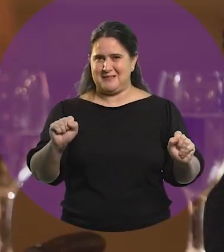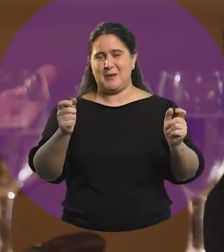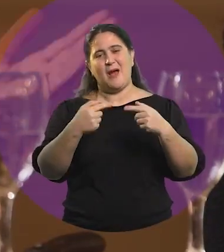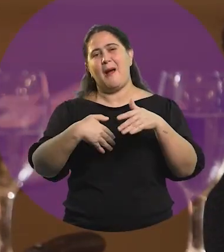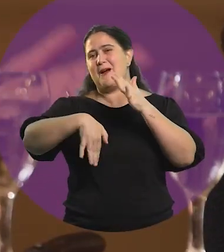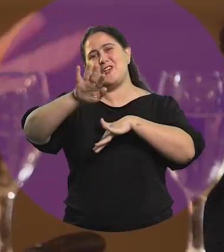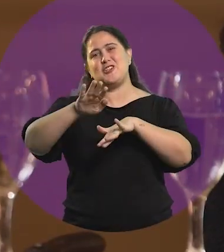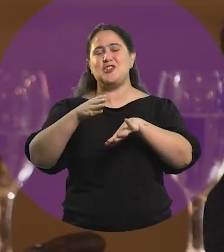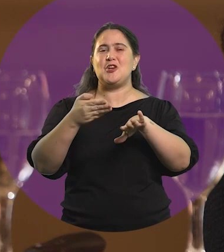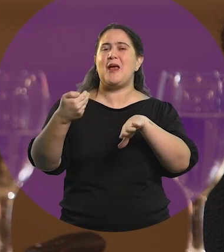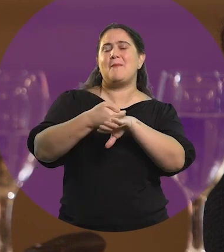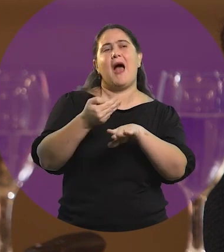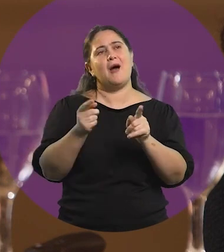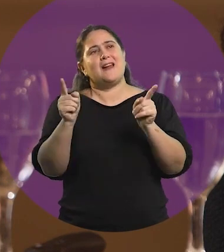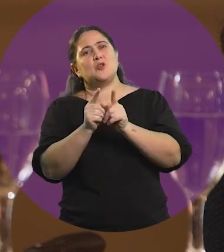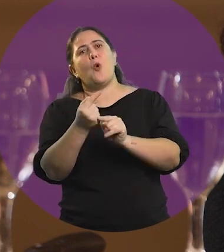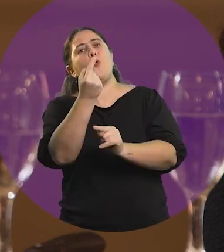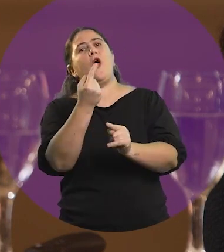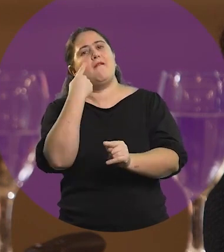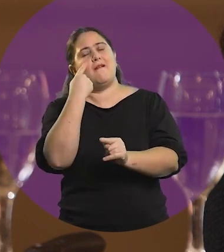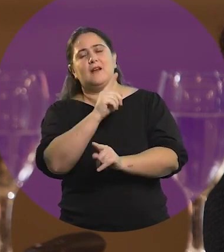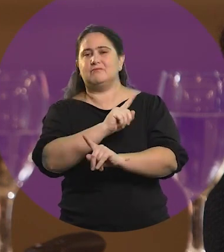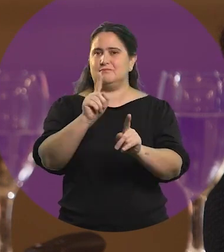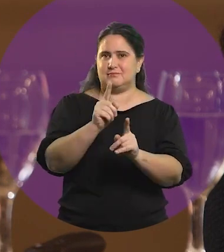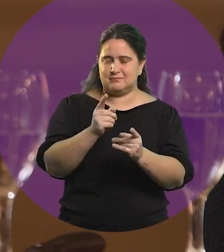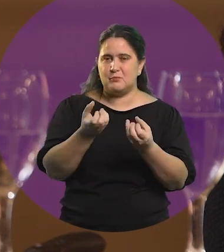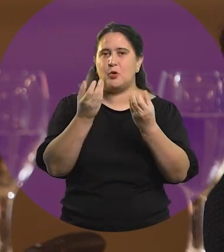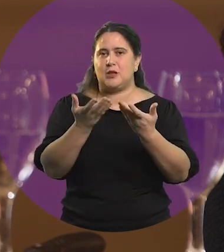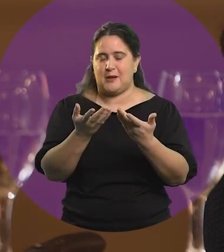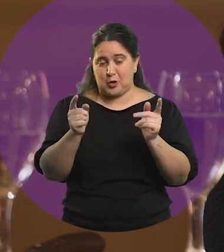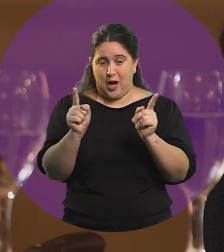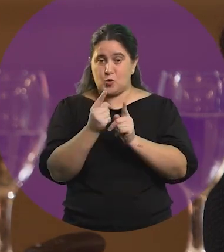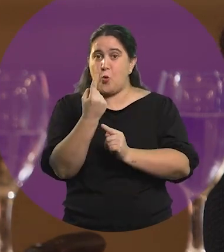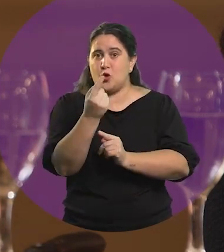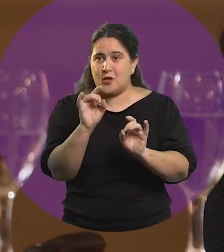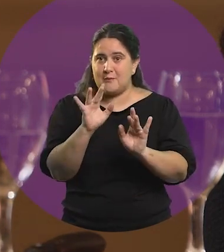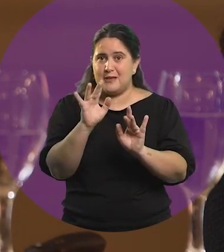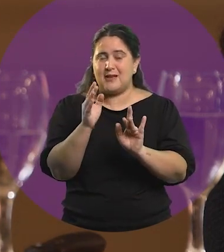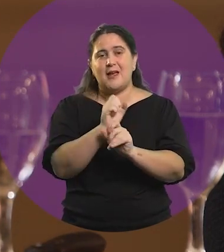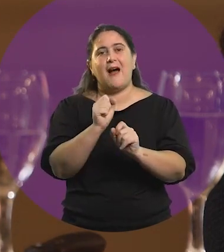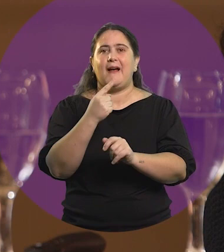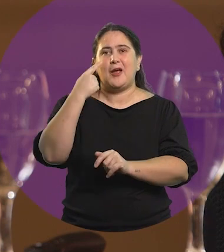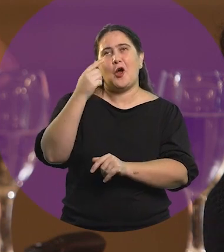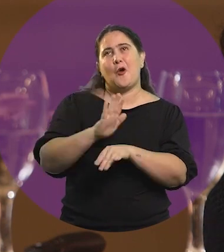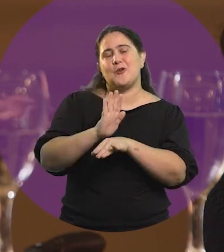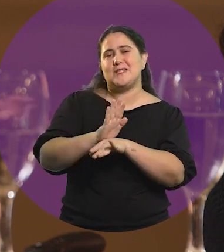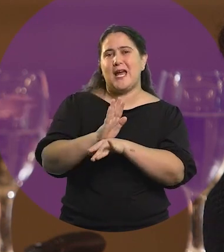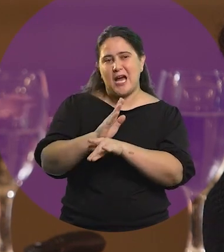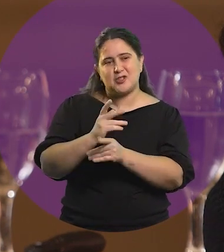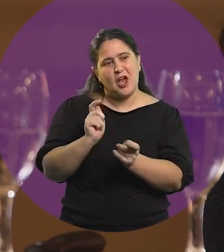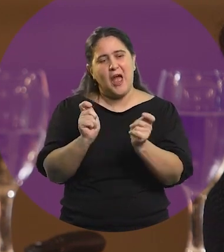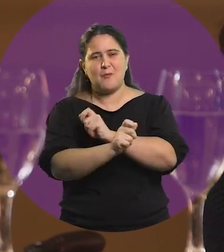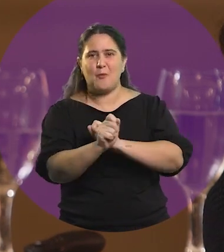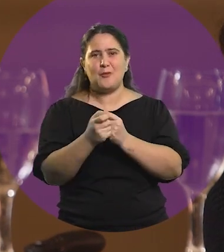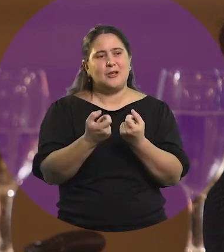indicador, que es lo que en general todas las personas que toman decisiones quieren. Porque resumirlo en uno solo sería decir que puedo cambiar la entrega de una